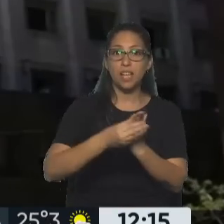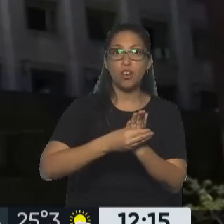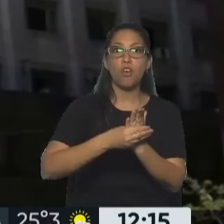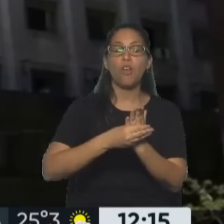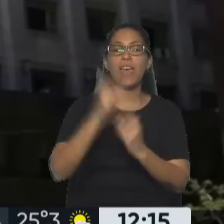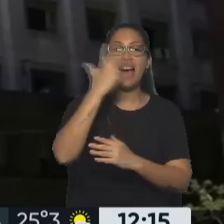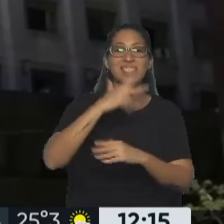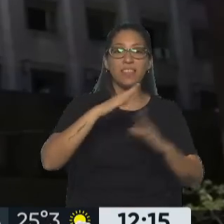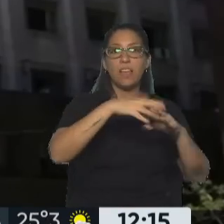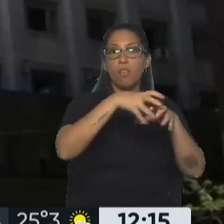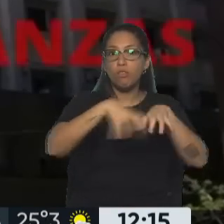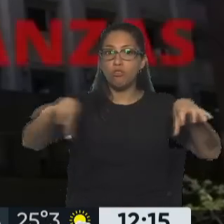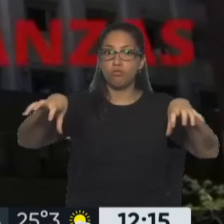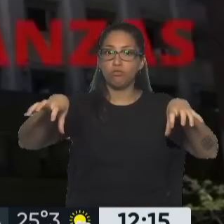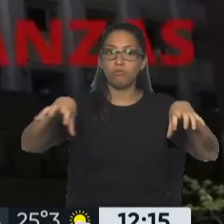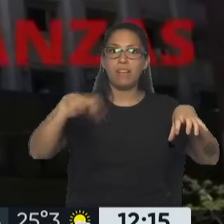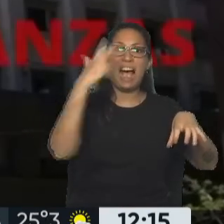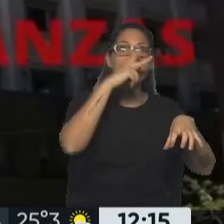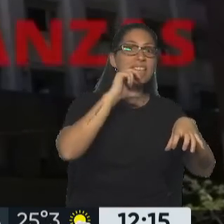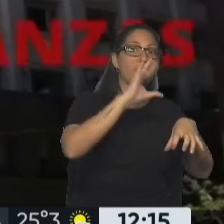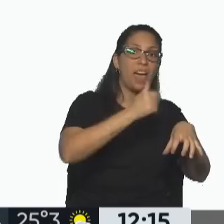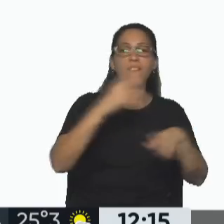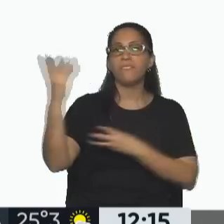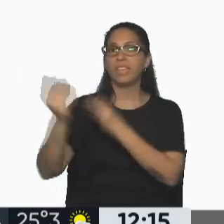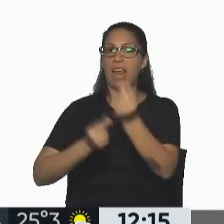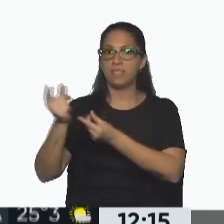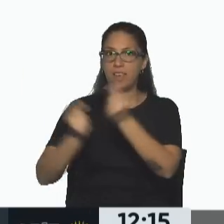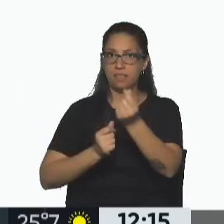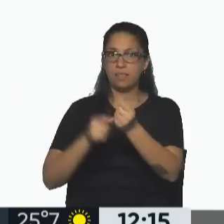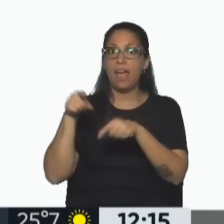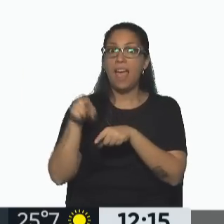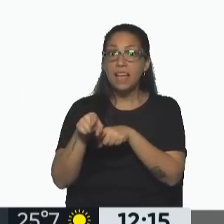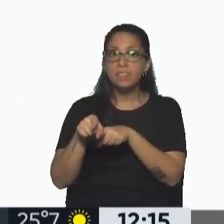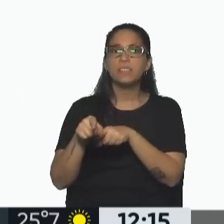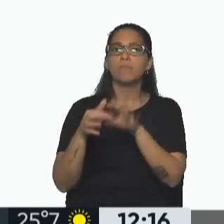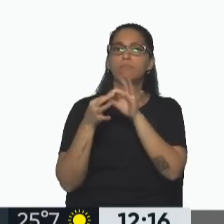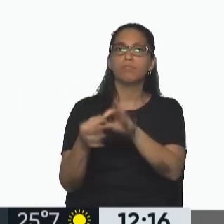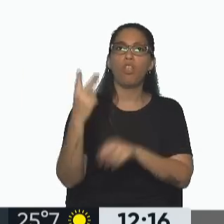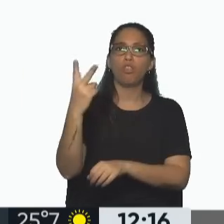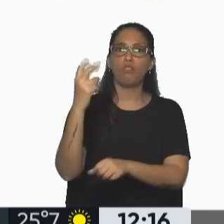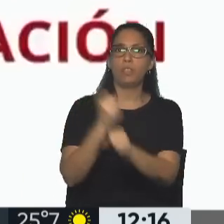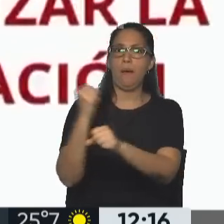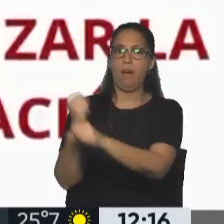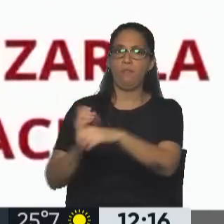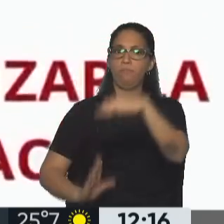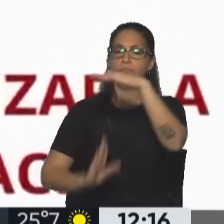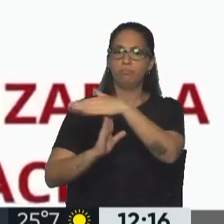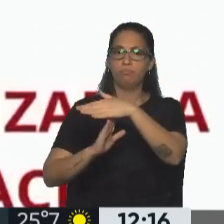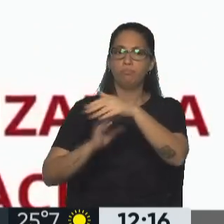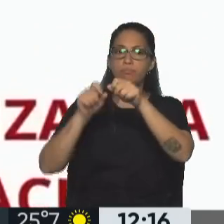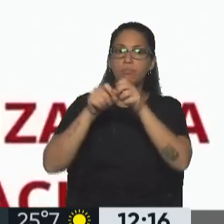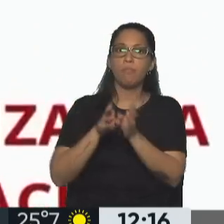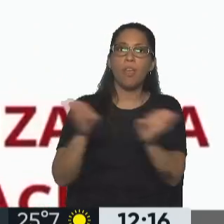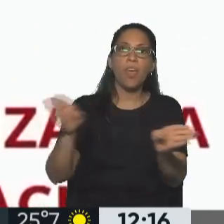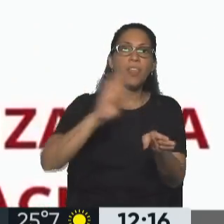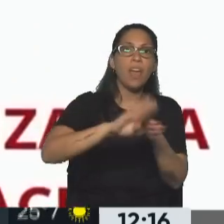dos: Ministerio de Hacienda y Ministerio de Finanzas. Al Ministerio de Finanzas le correspondieron dos funciones claves: la gestión de la deuda